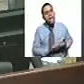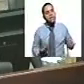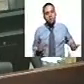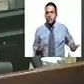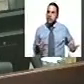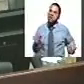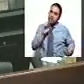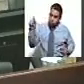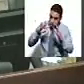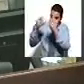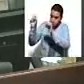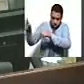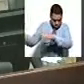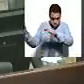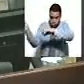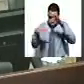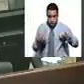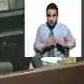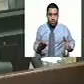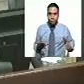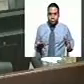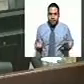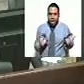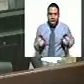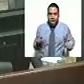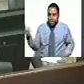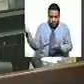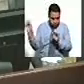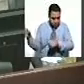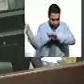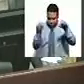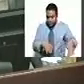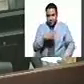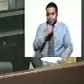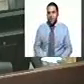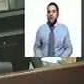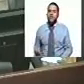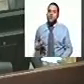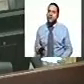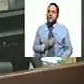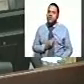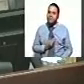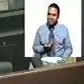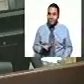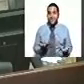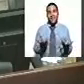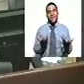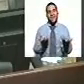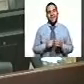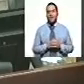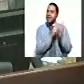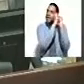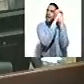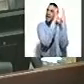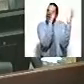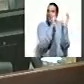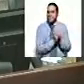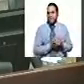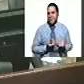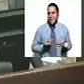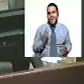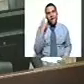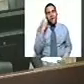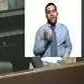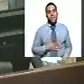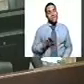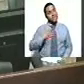tipo de proyectos, ninguno. Porque obviamente todos quisiéramos vivir, como es apenas obvio, en un sitio